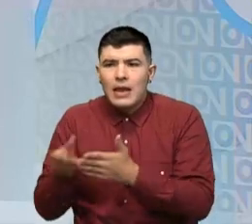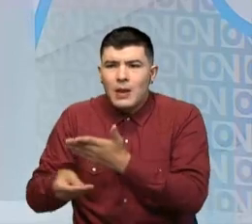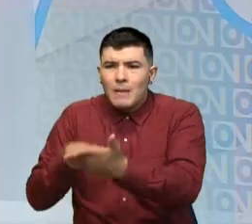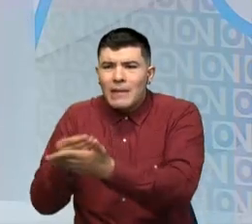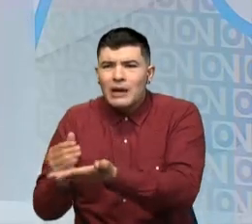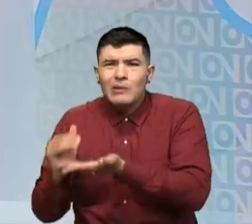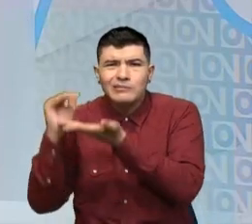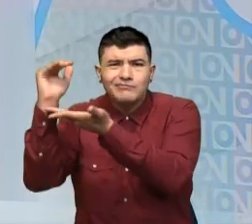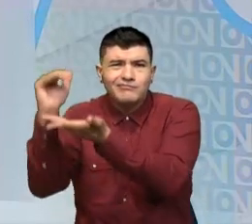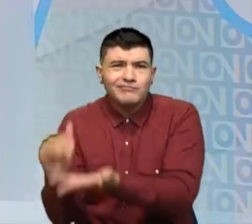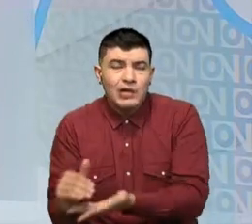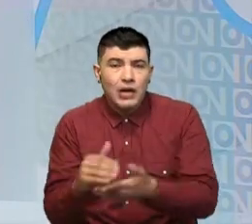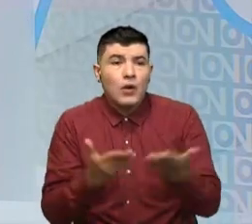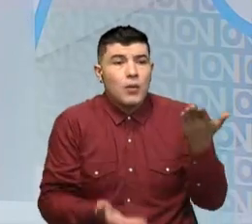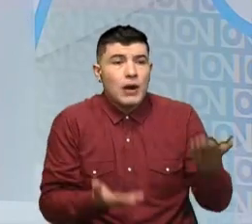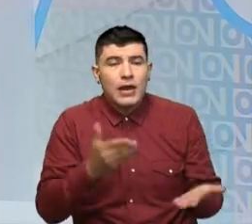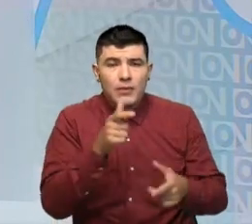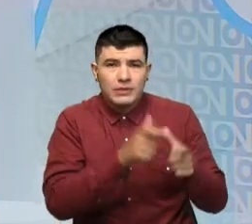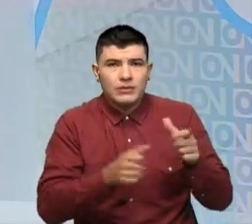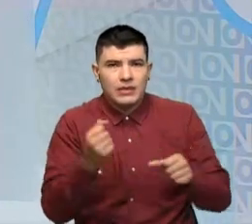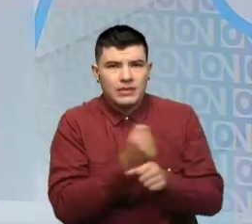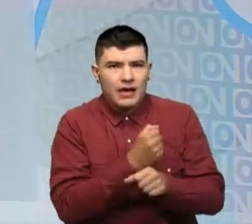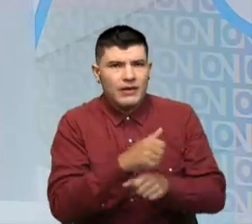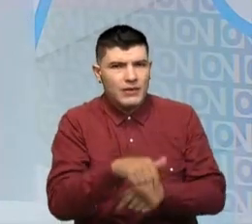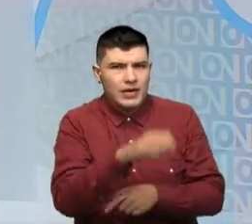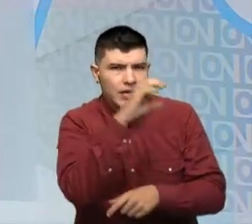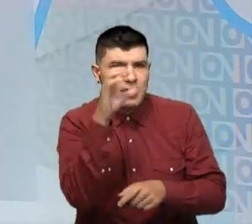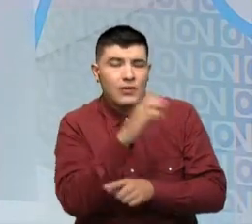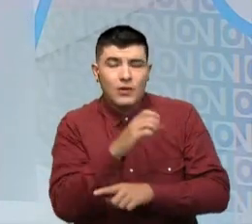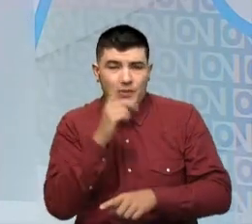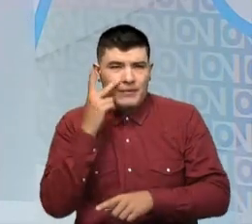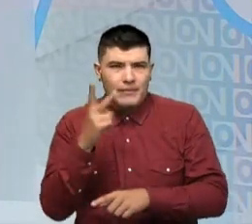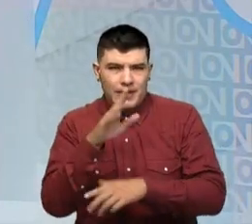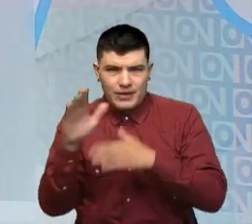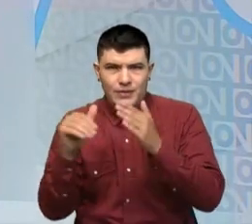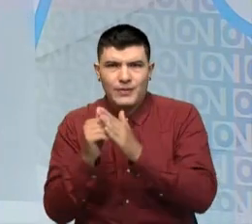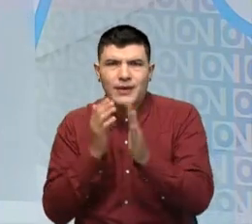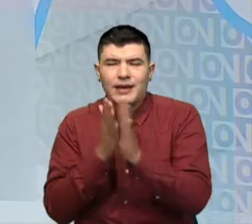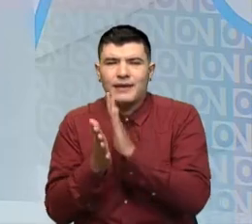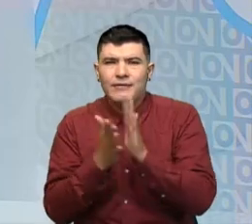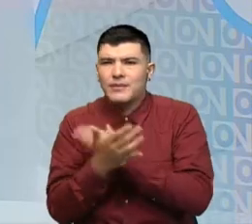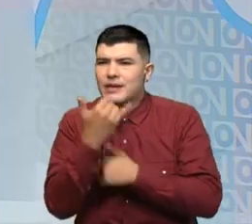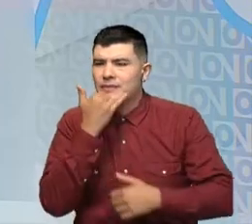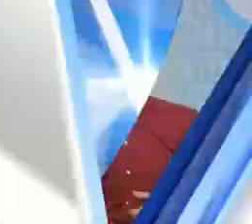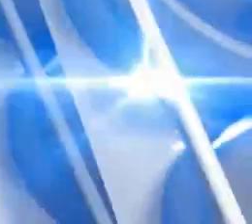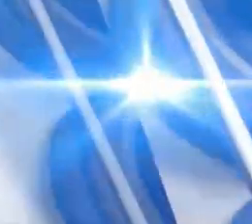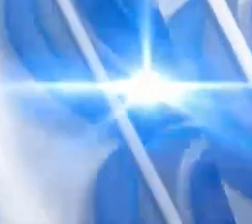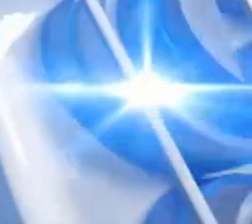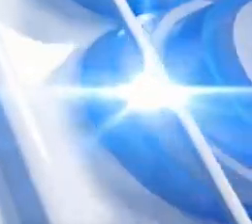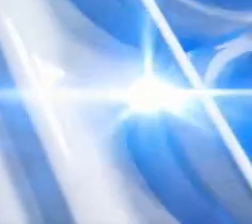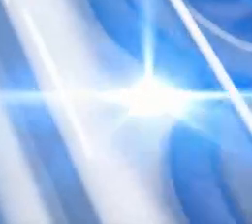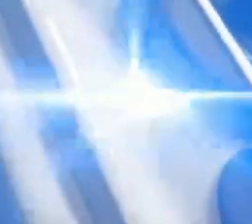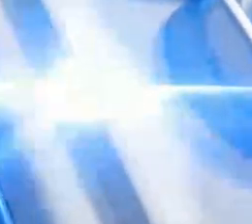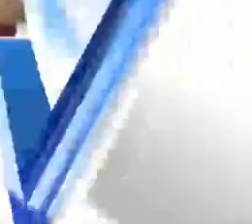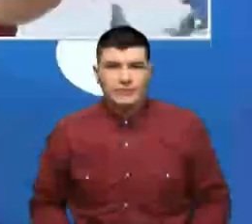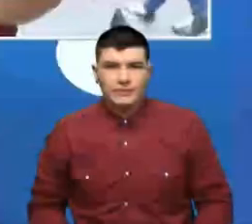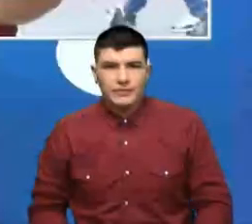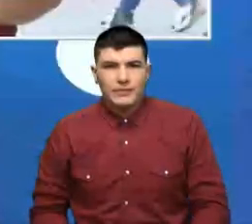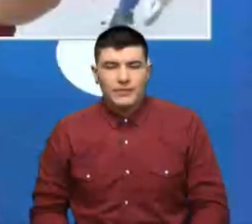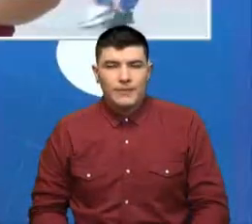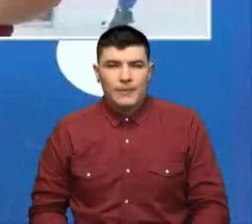son mínimos comparados con trabajadores colombianos. Stephanie Payares nos tiene detalles y ampliación de esa información. Adelante.